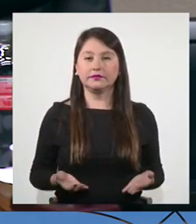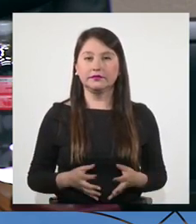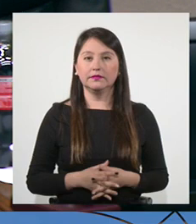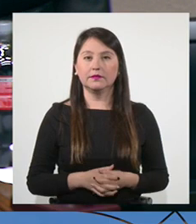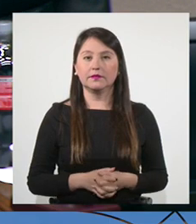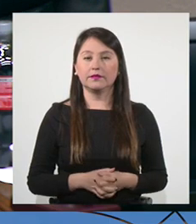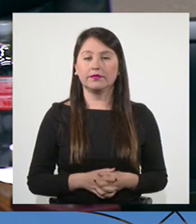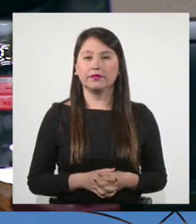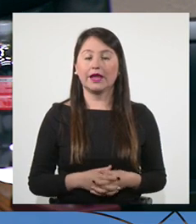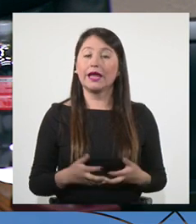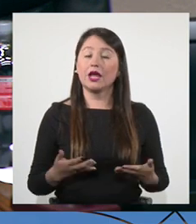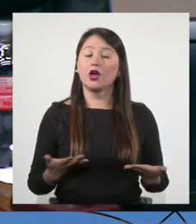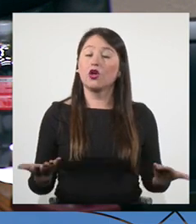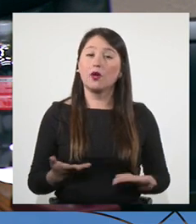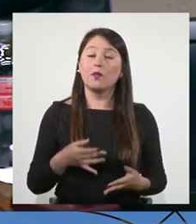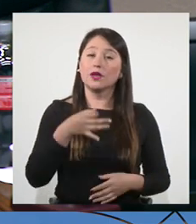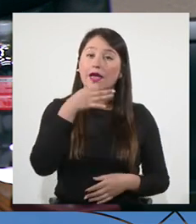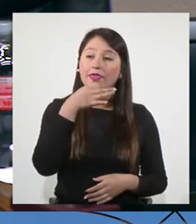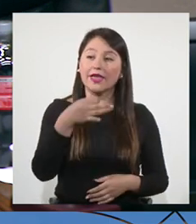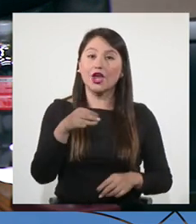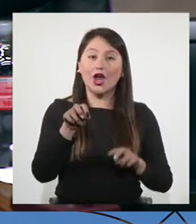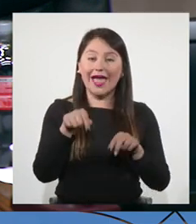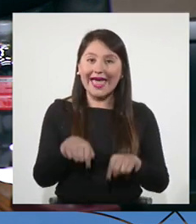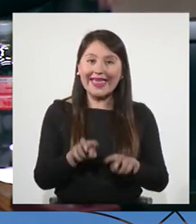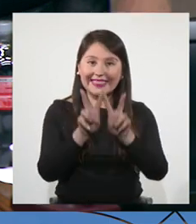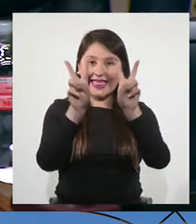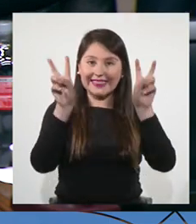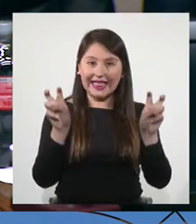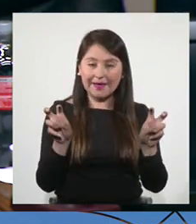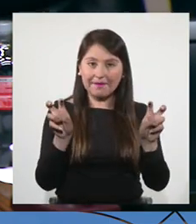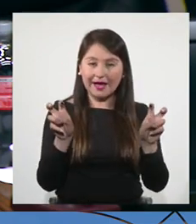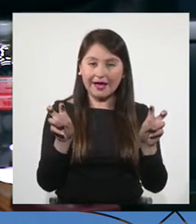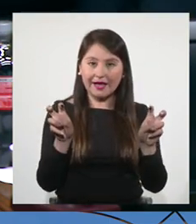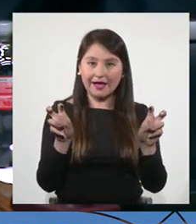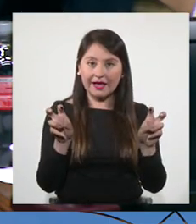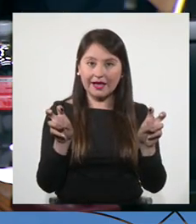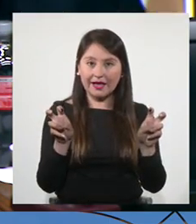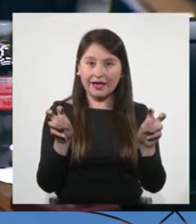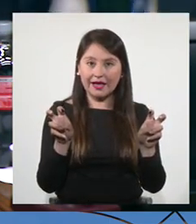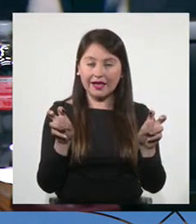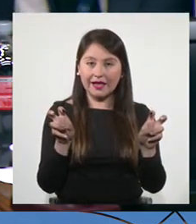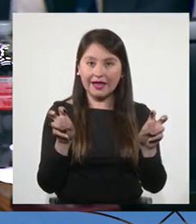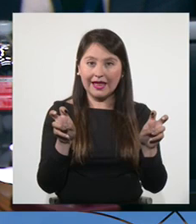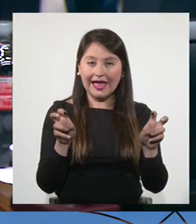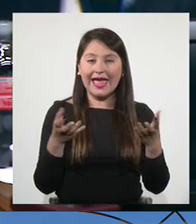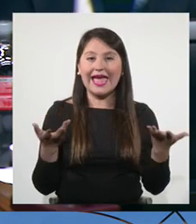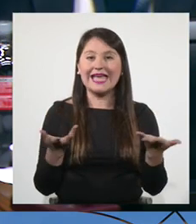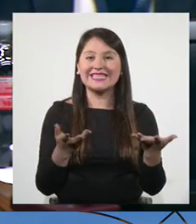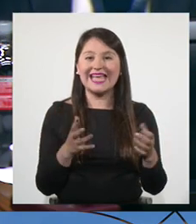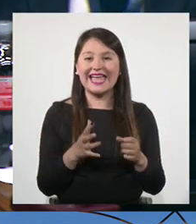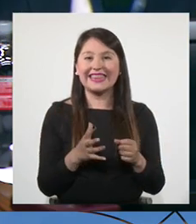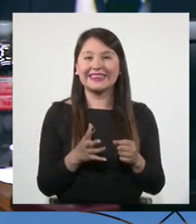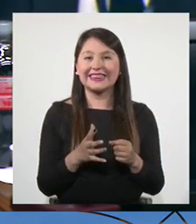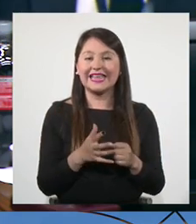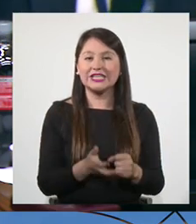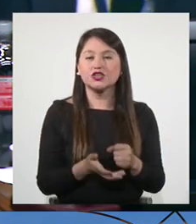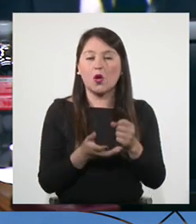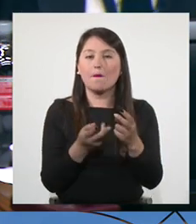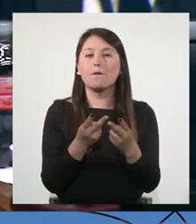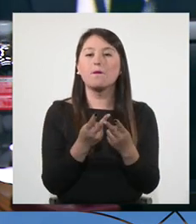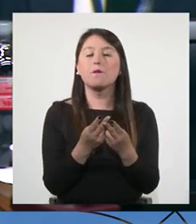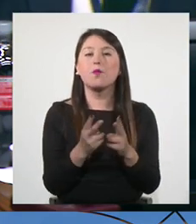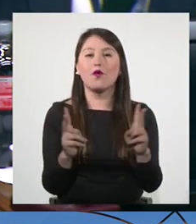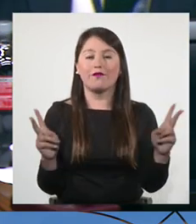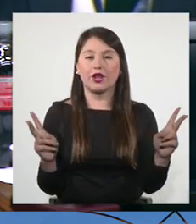dicho esto, Presidenta, este tema corresponde a la partida Tesoro Público, porque si bien lo vemos, estamos discutiendo